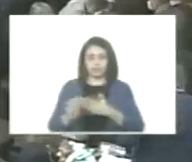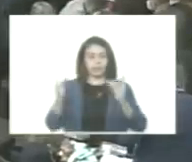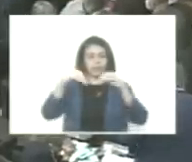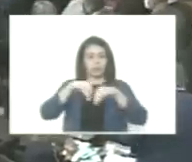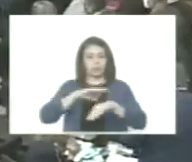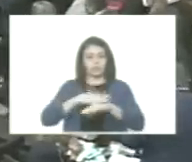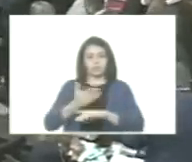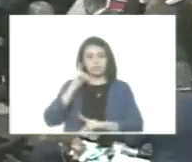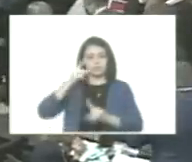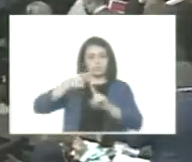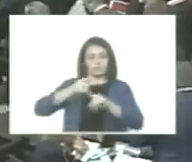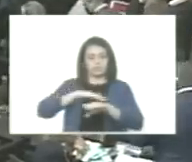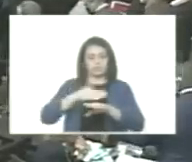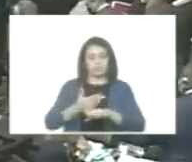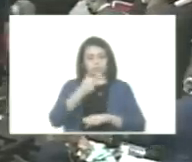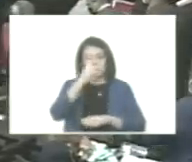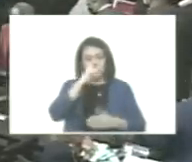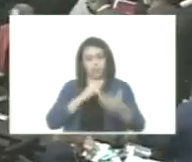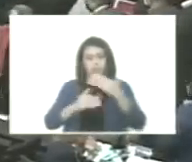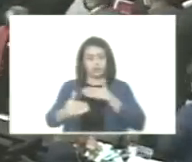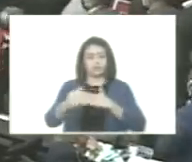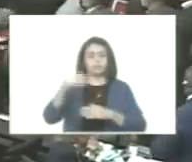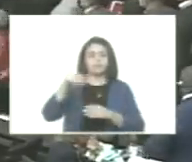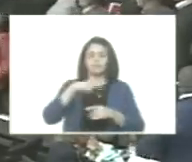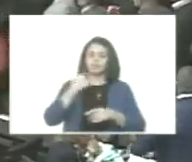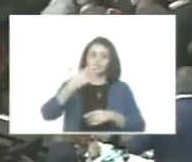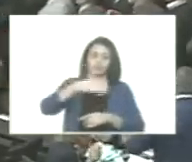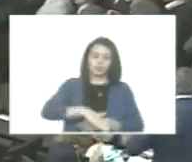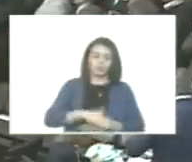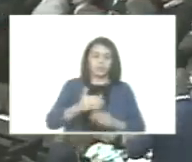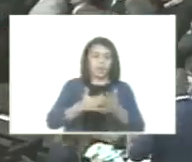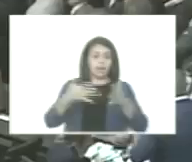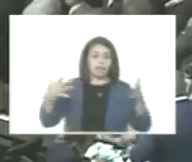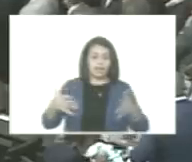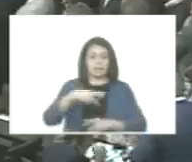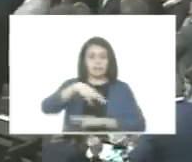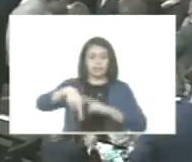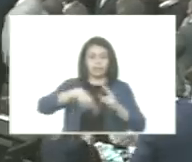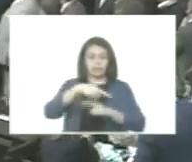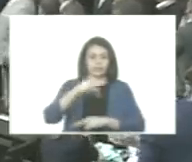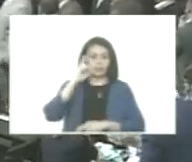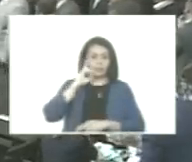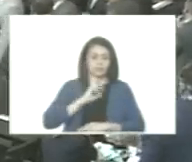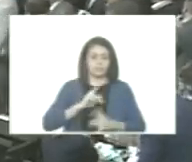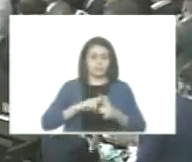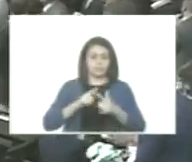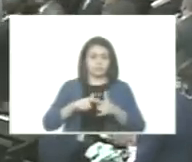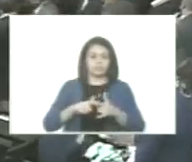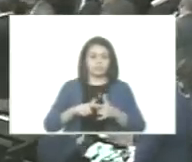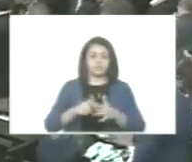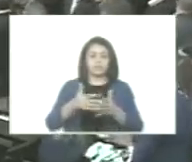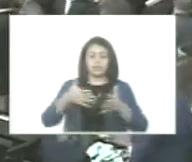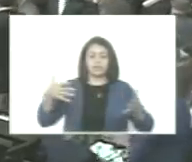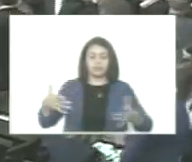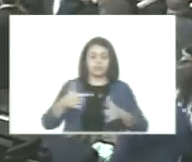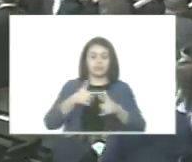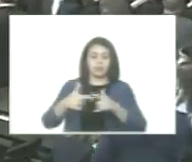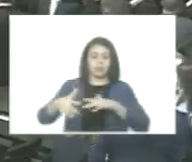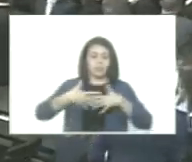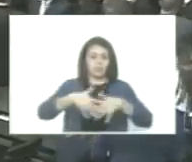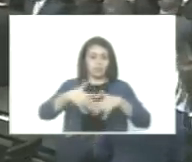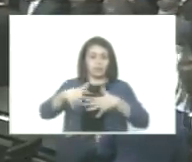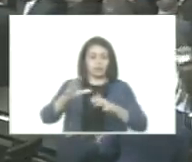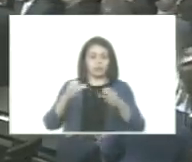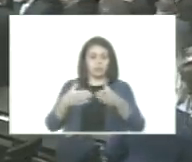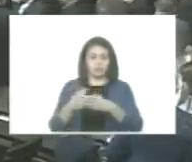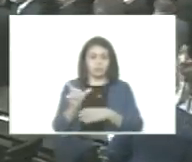acuerdo con motivo a los 2 años de la siembra del gigante de la revolución bolivariana, del gigante de la movilización del